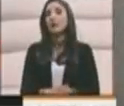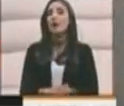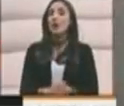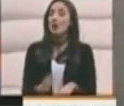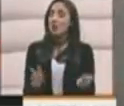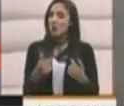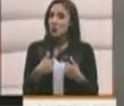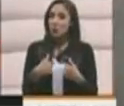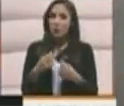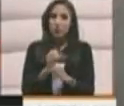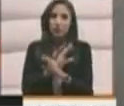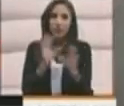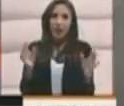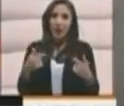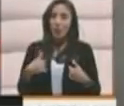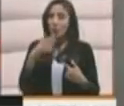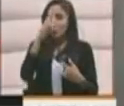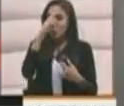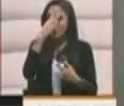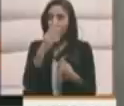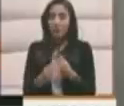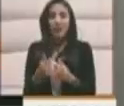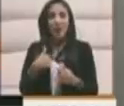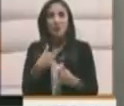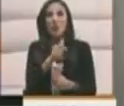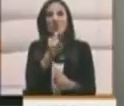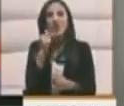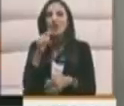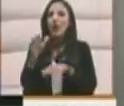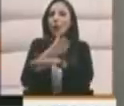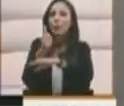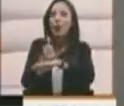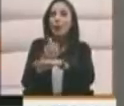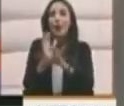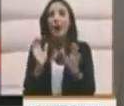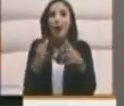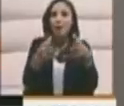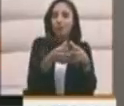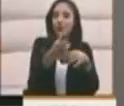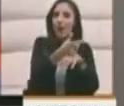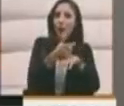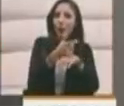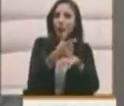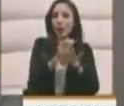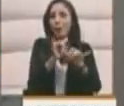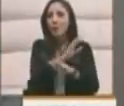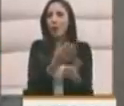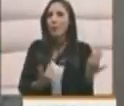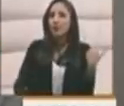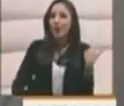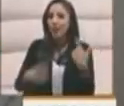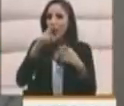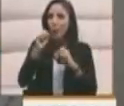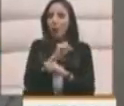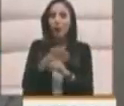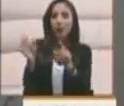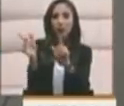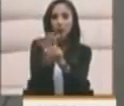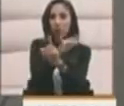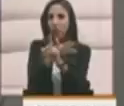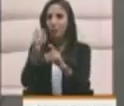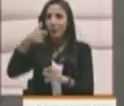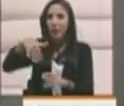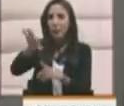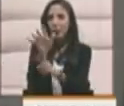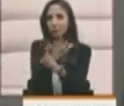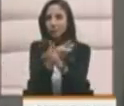estoy dudando es sobre quién montó eso. Okay. Si lo montó el propio gobierno para tratar de distraer la atención del pueblo de Venezuela,